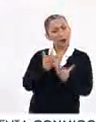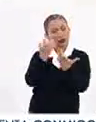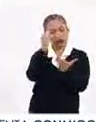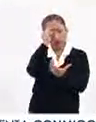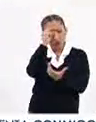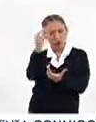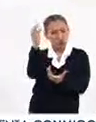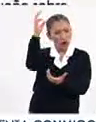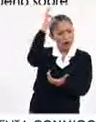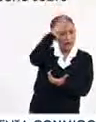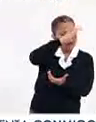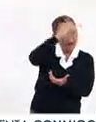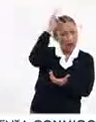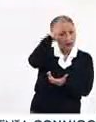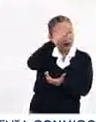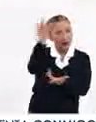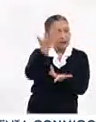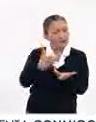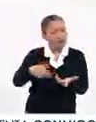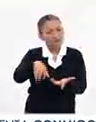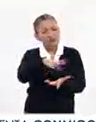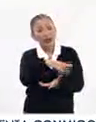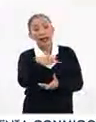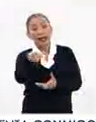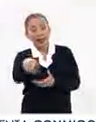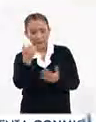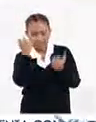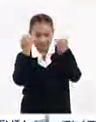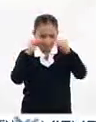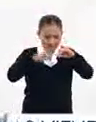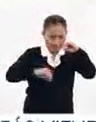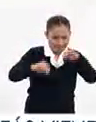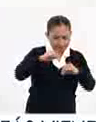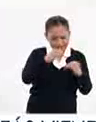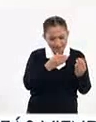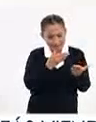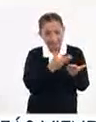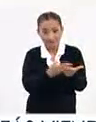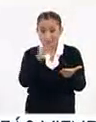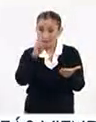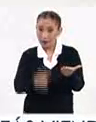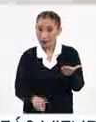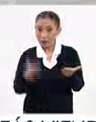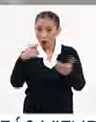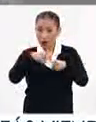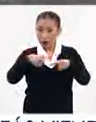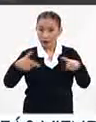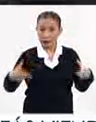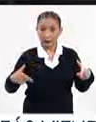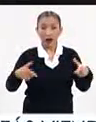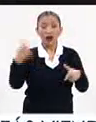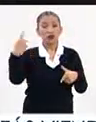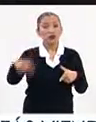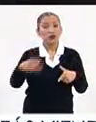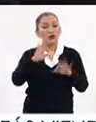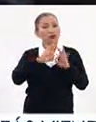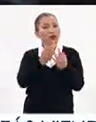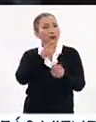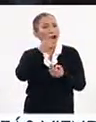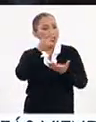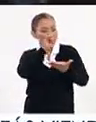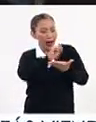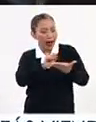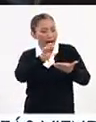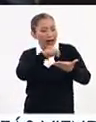erudita, filosófica y de búsqueda en la que elabora una propuesta eminentemente lingüística. Su lenguaje es